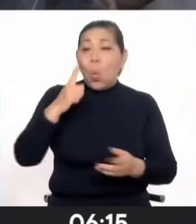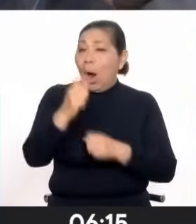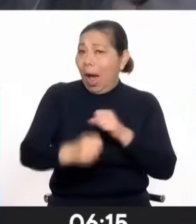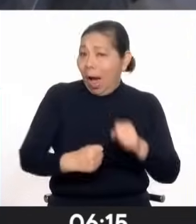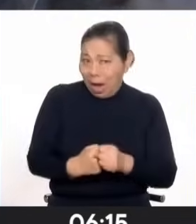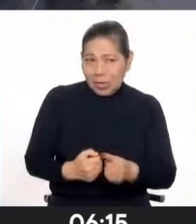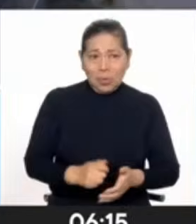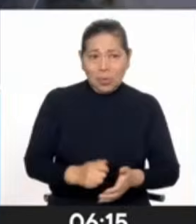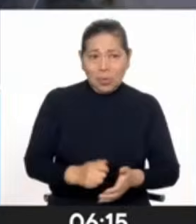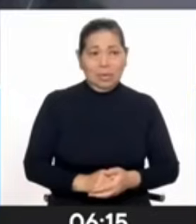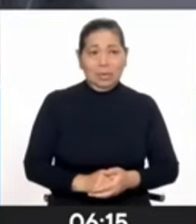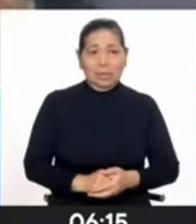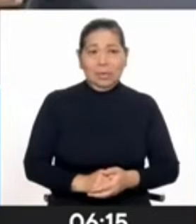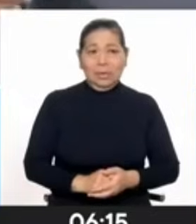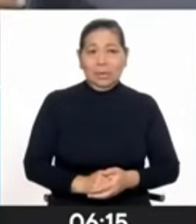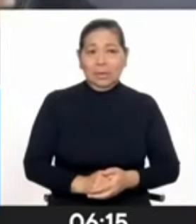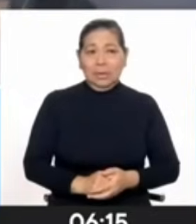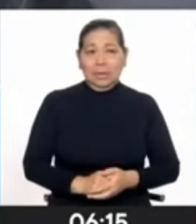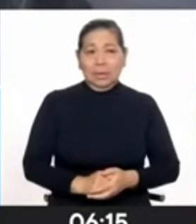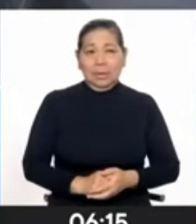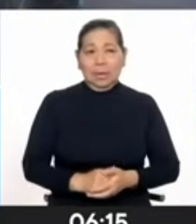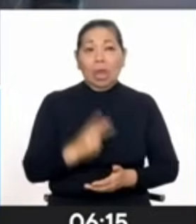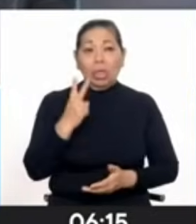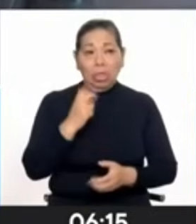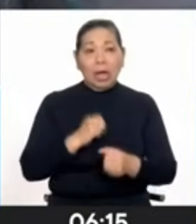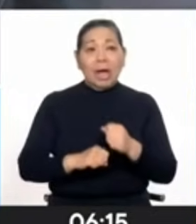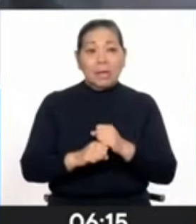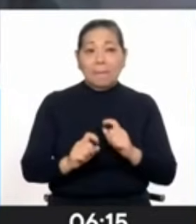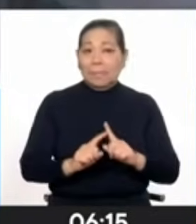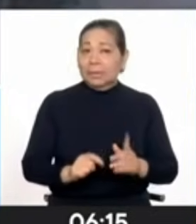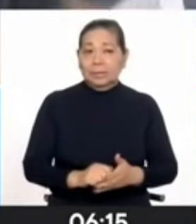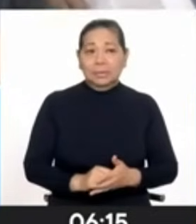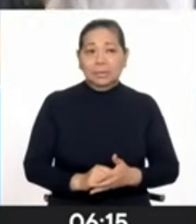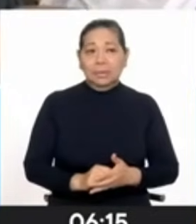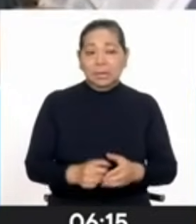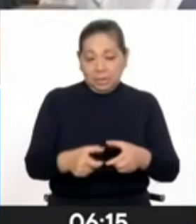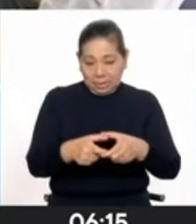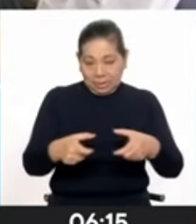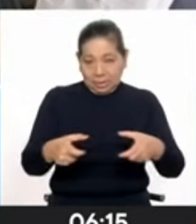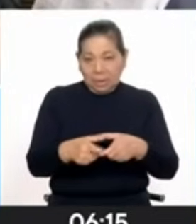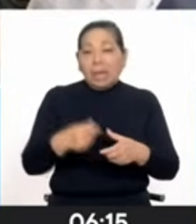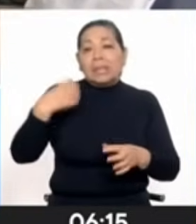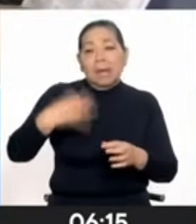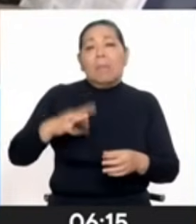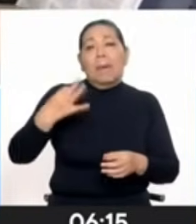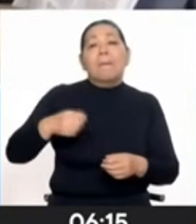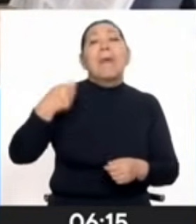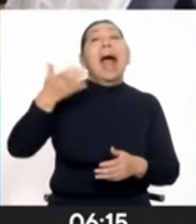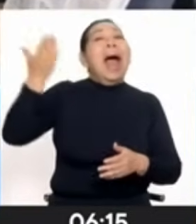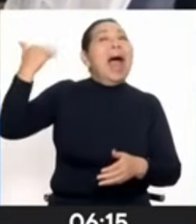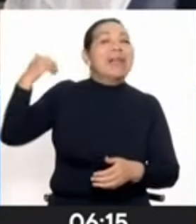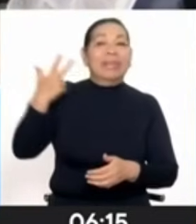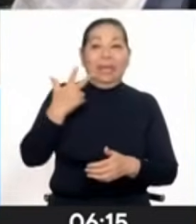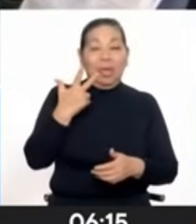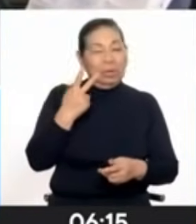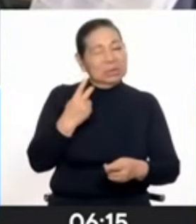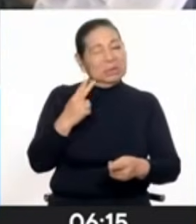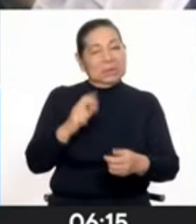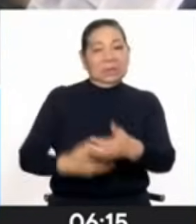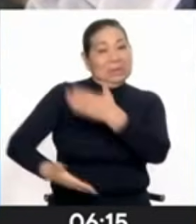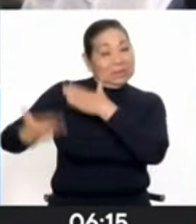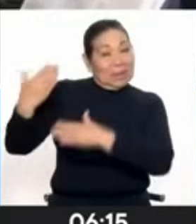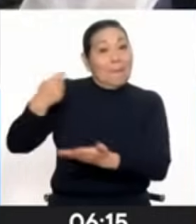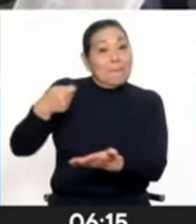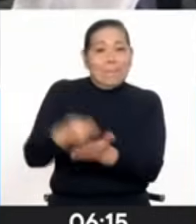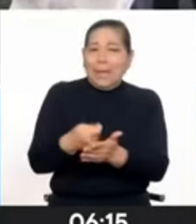anualmente. ¿Hasta todo, ahora? Hace 2 años atrás. De ahí ya nos ha venido con estos tickets para pagar. ¿Ya? Uh-huh. Había